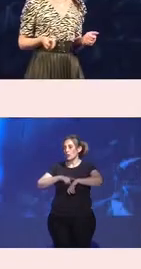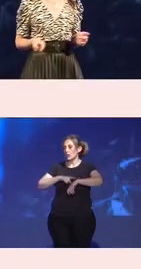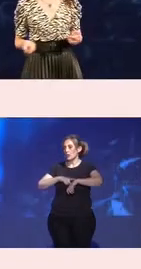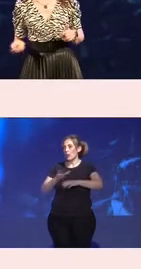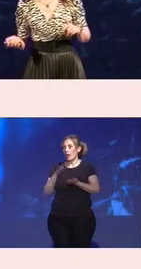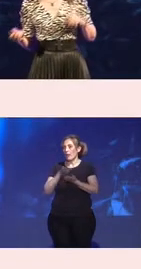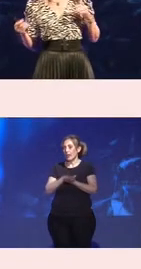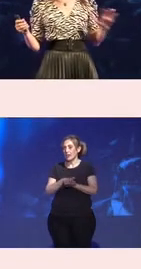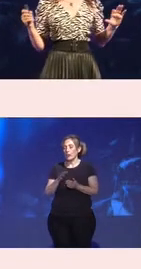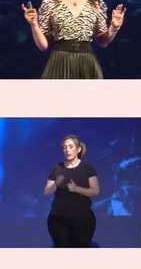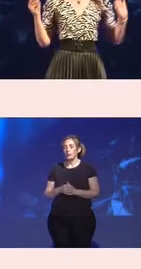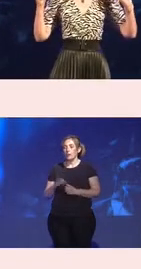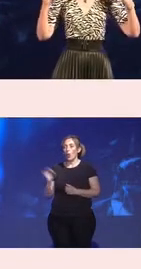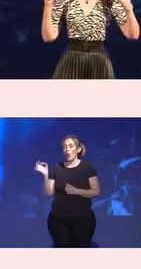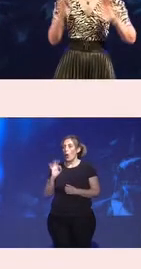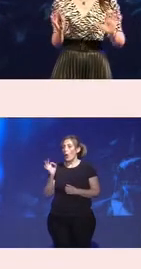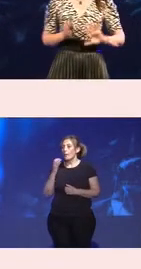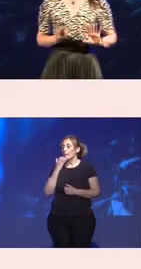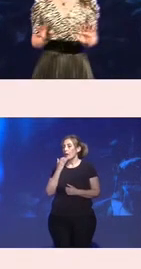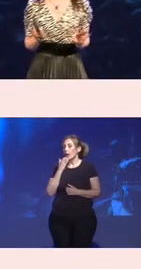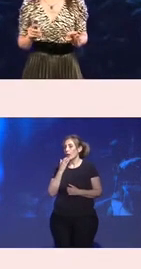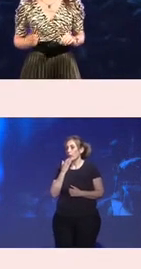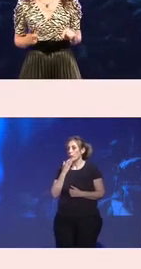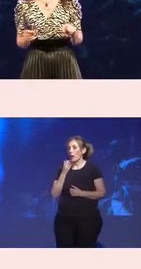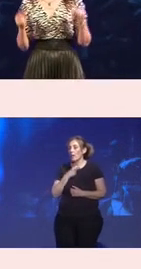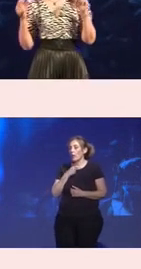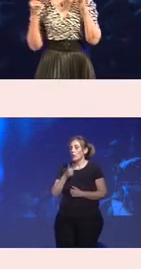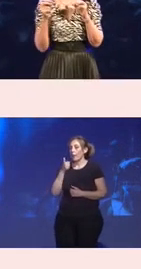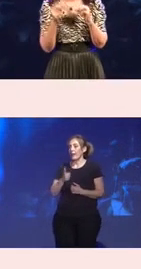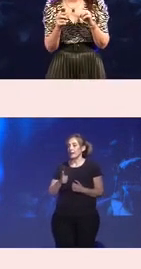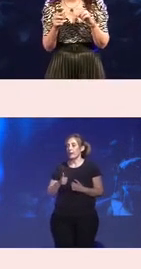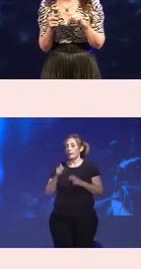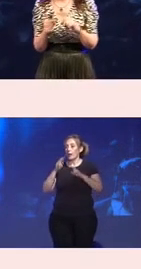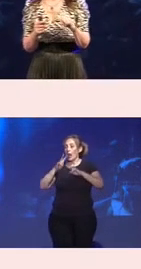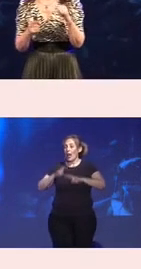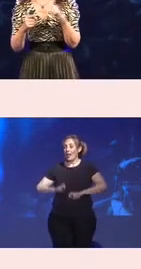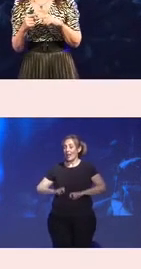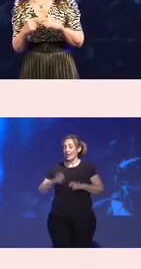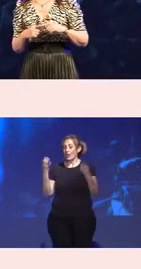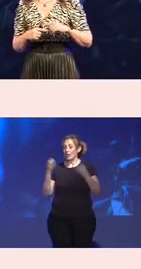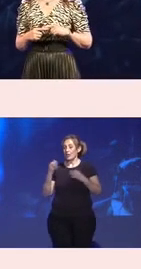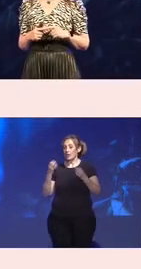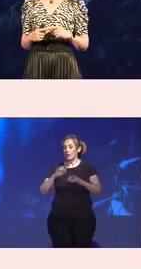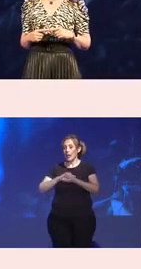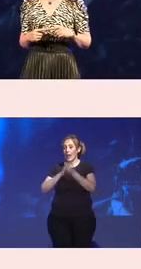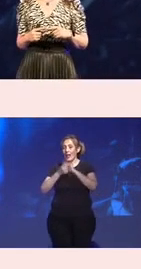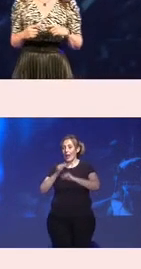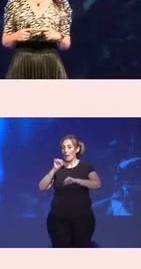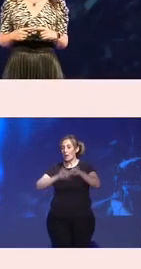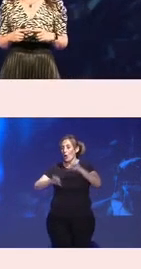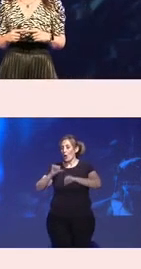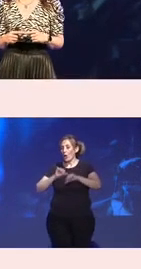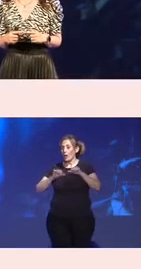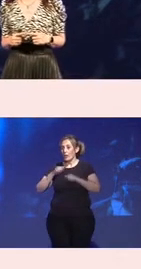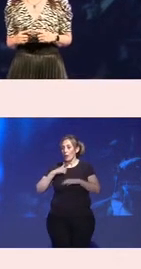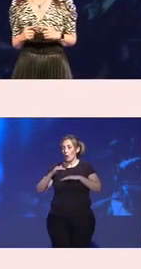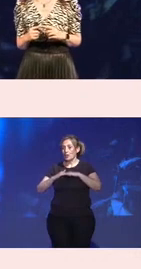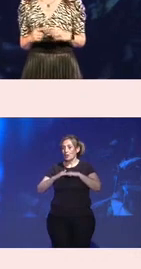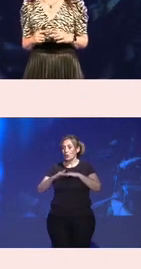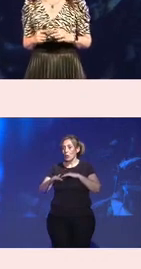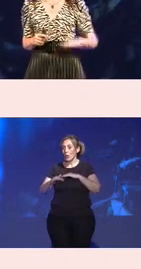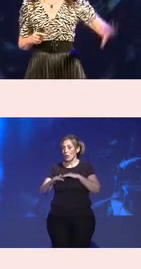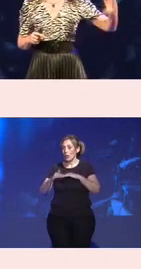persona fallecida o esto es de lo que más me gusta analizando los cambios químicos que se producen en el suelo en